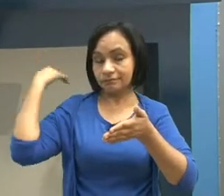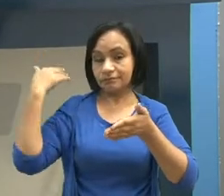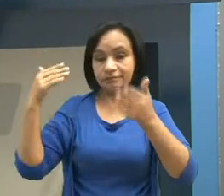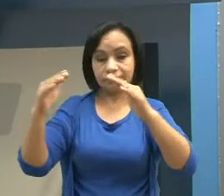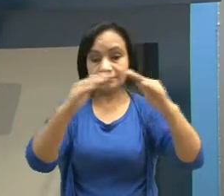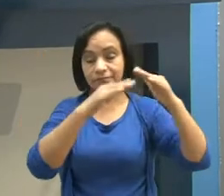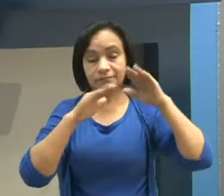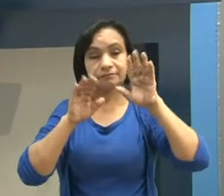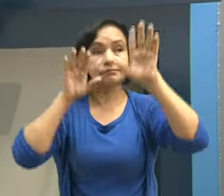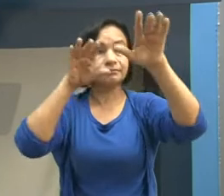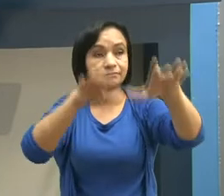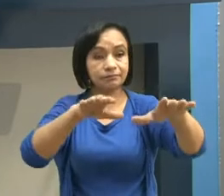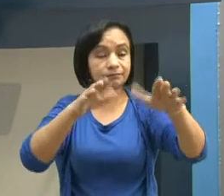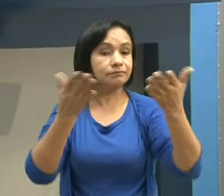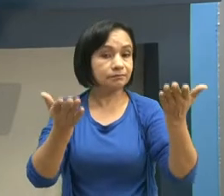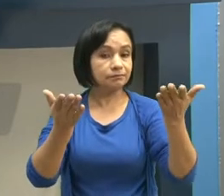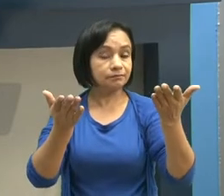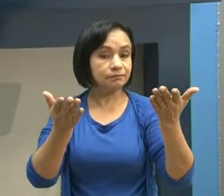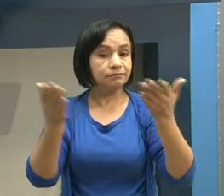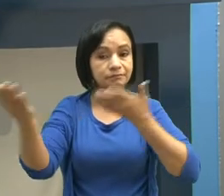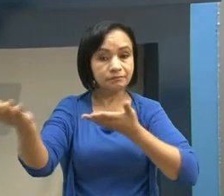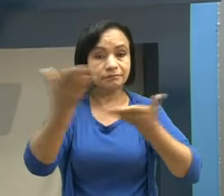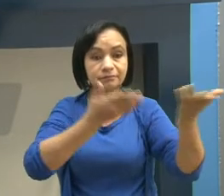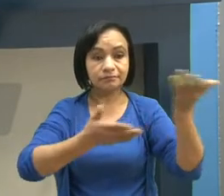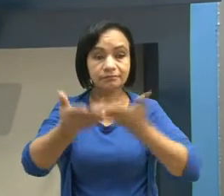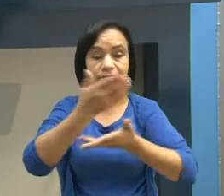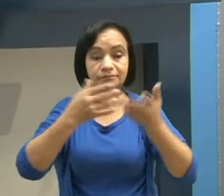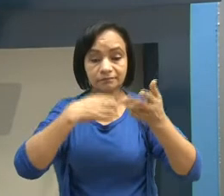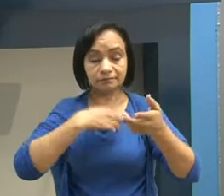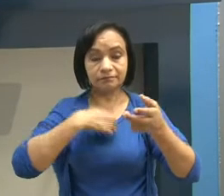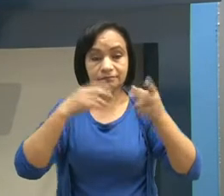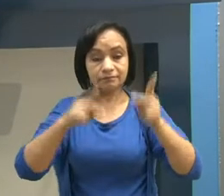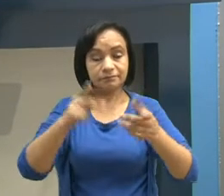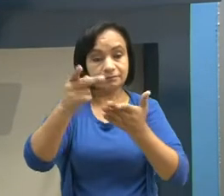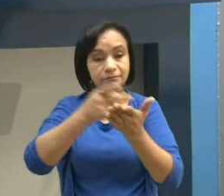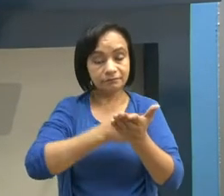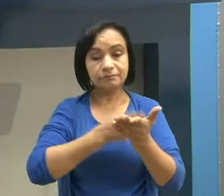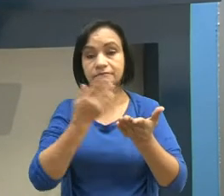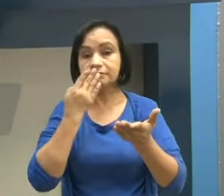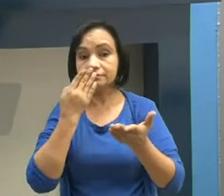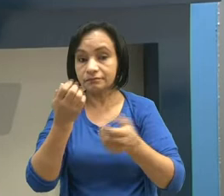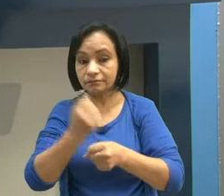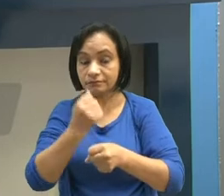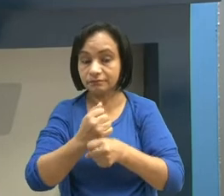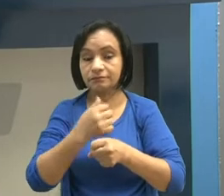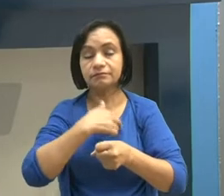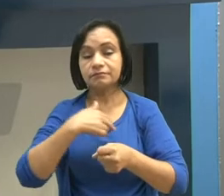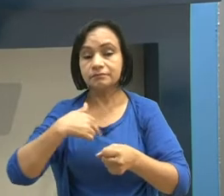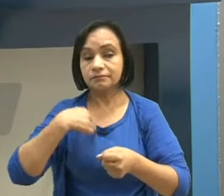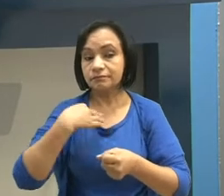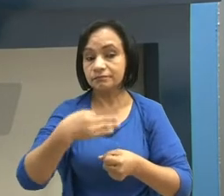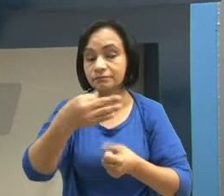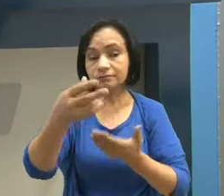León, donde compartíamos con los protagonistas de los proyectos los alcances, lo que se va a realizar,